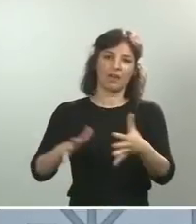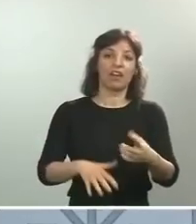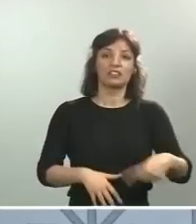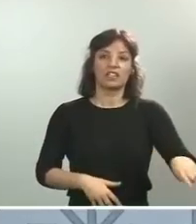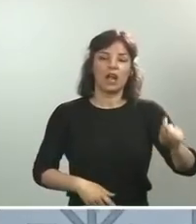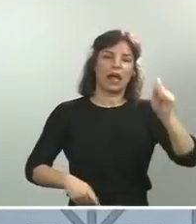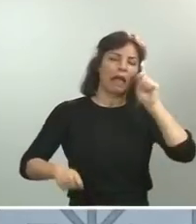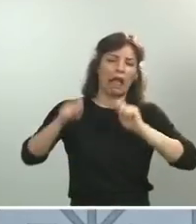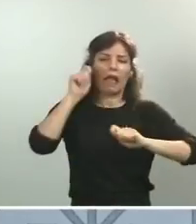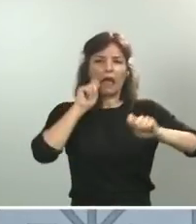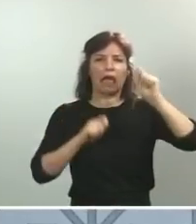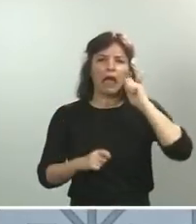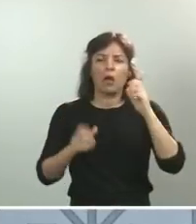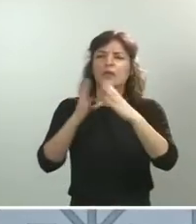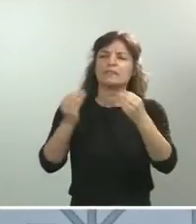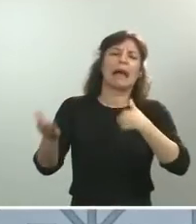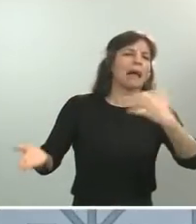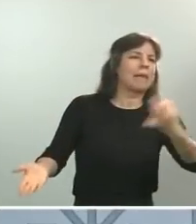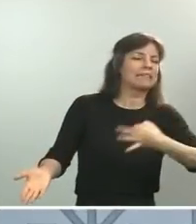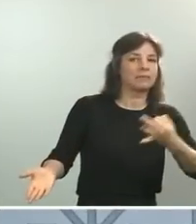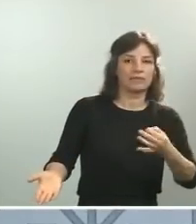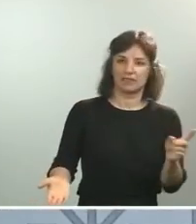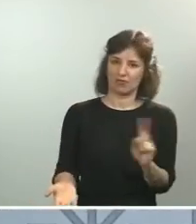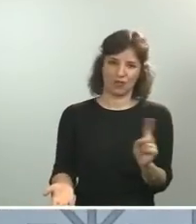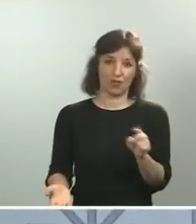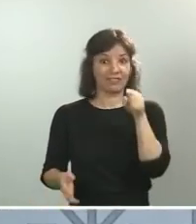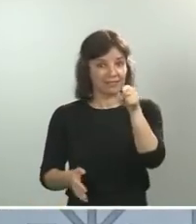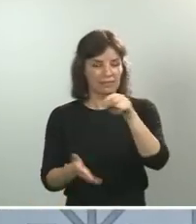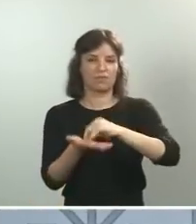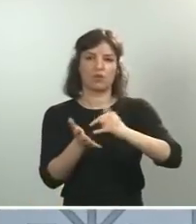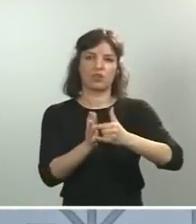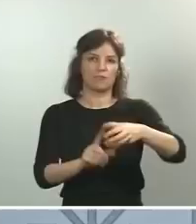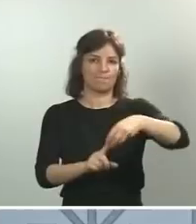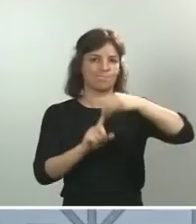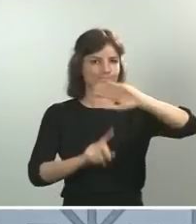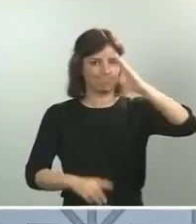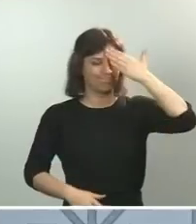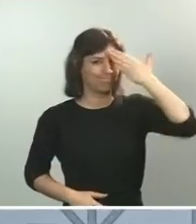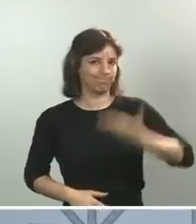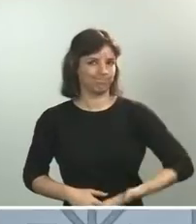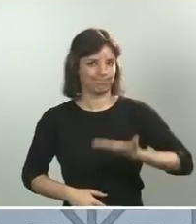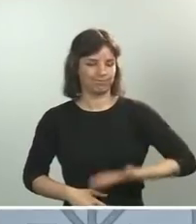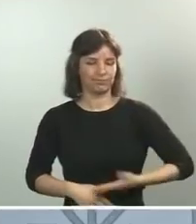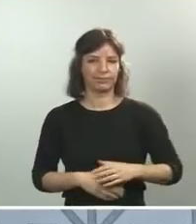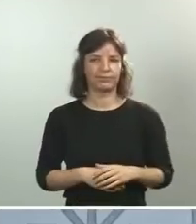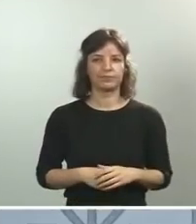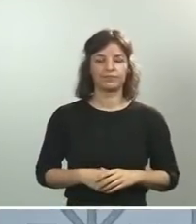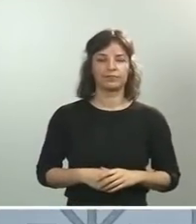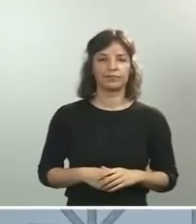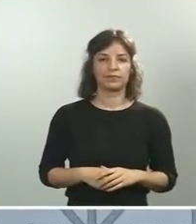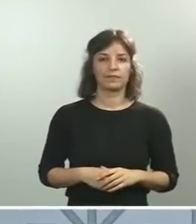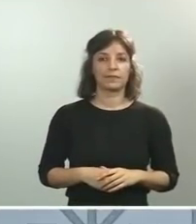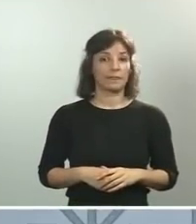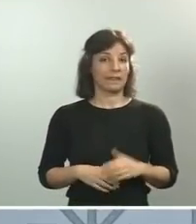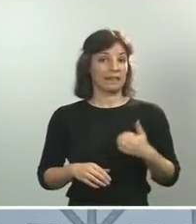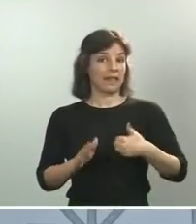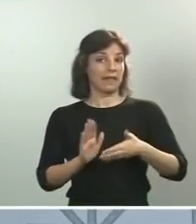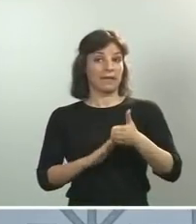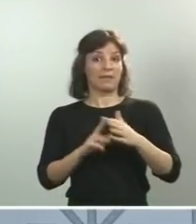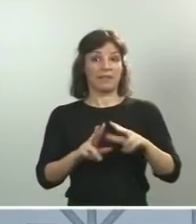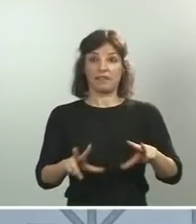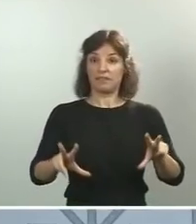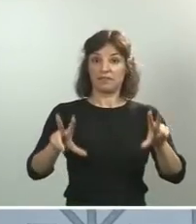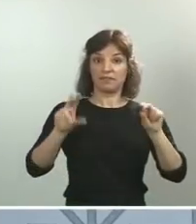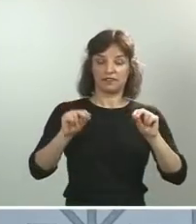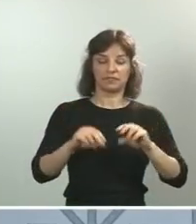qué pasa en la universidad. Ese es el proyecto estratégico. Y concluyo. Yo